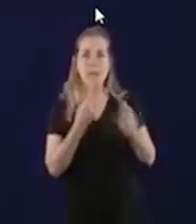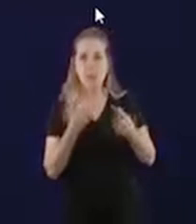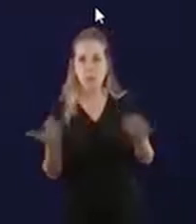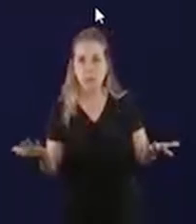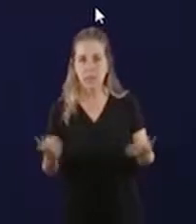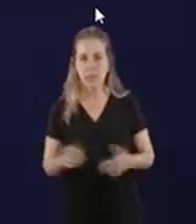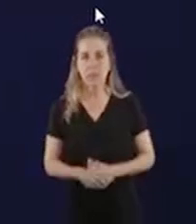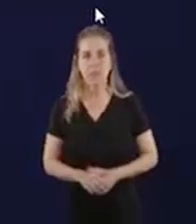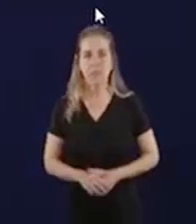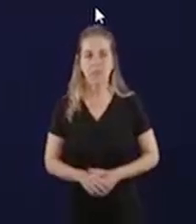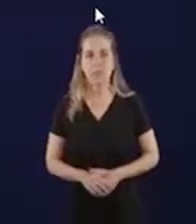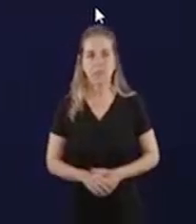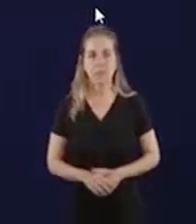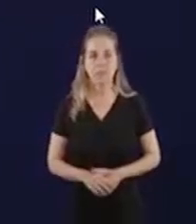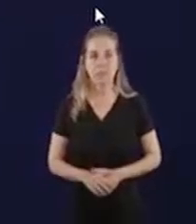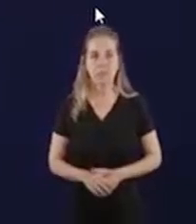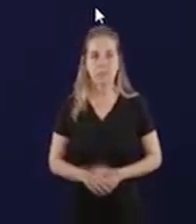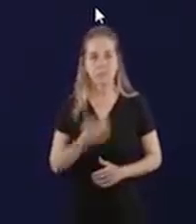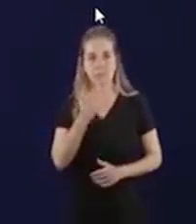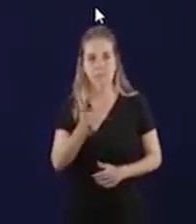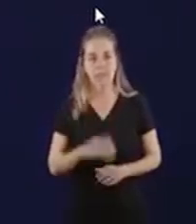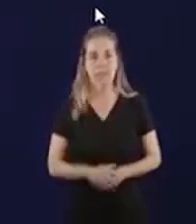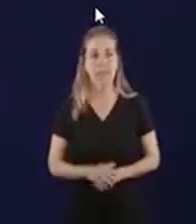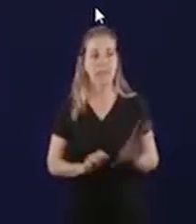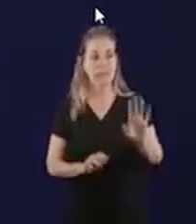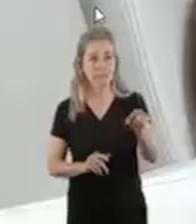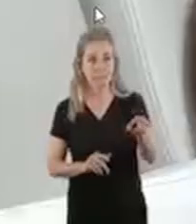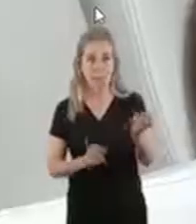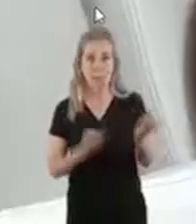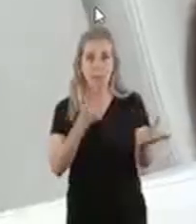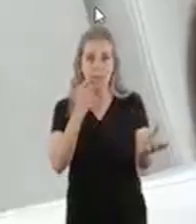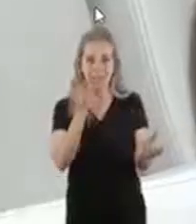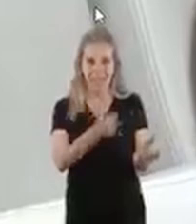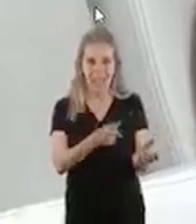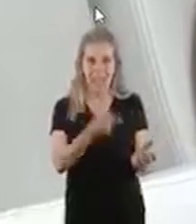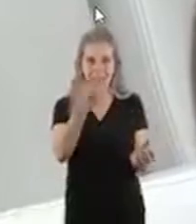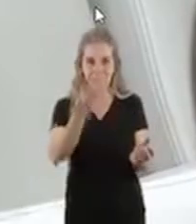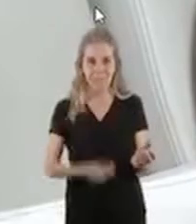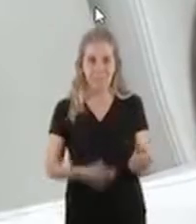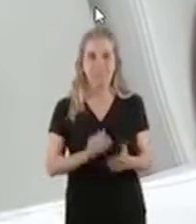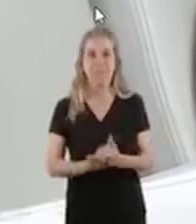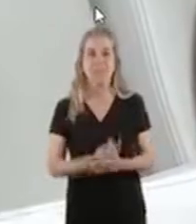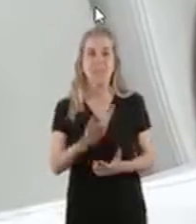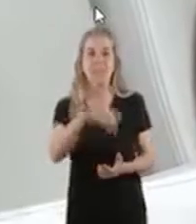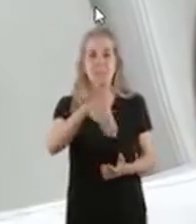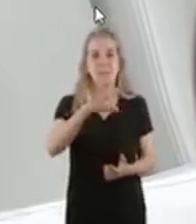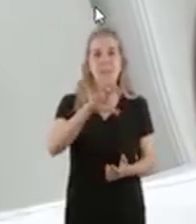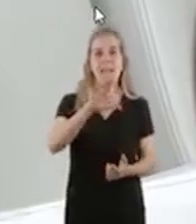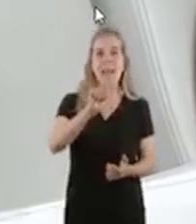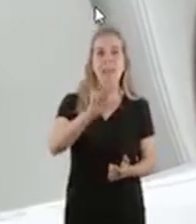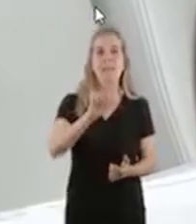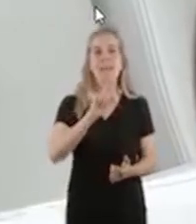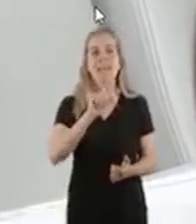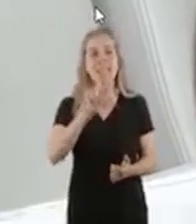eh preguntar ustedes Gracias qué tal Buenos días Manuel de FM la patriada